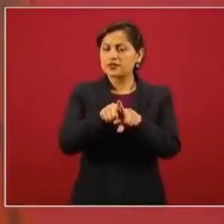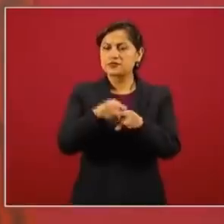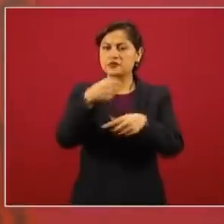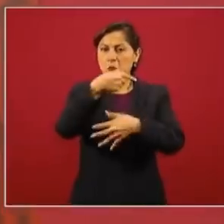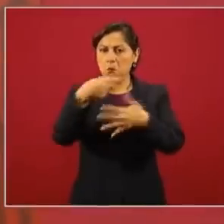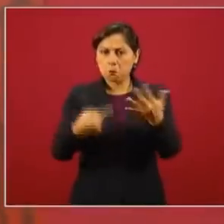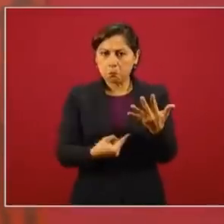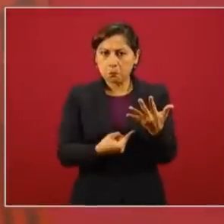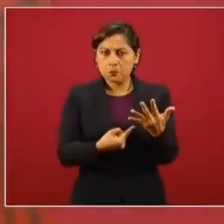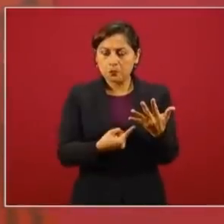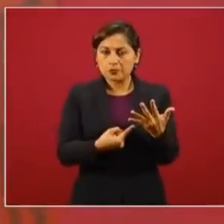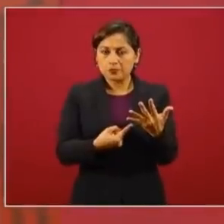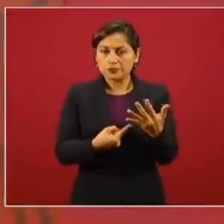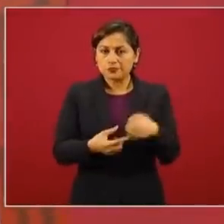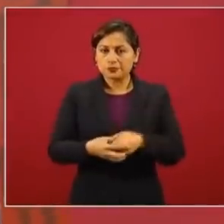la